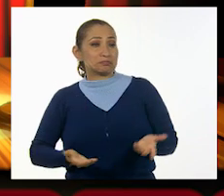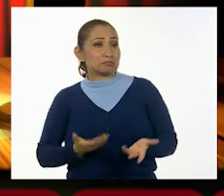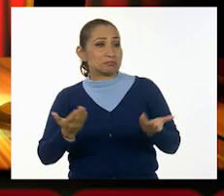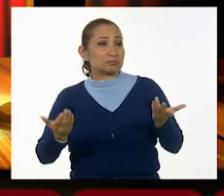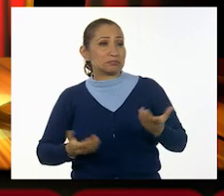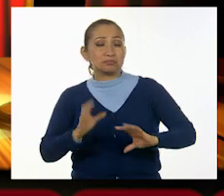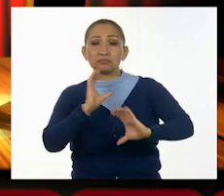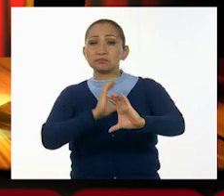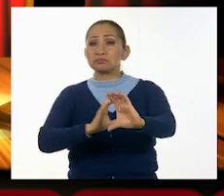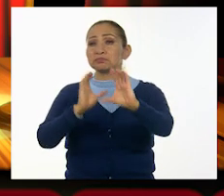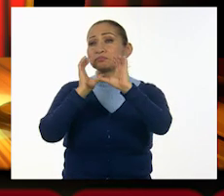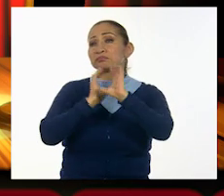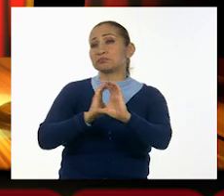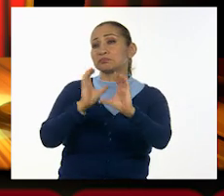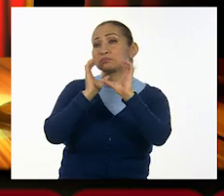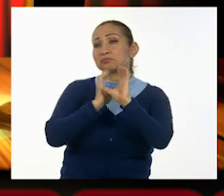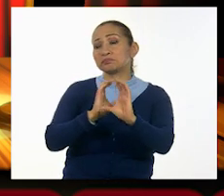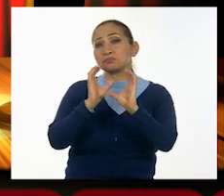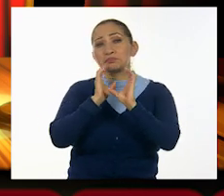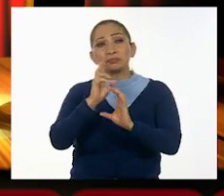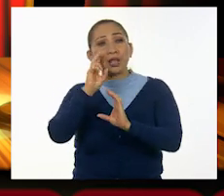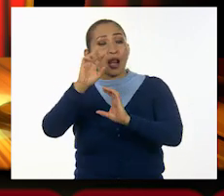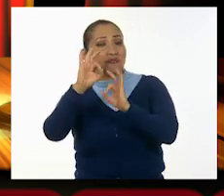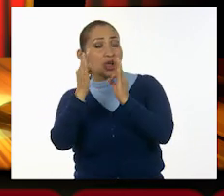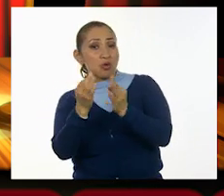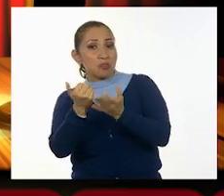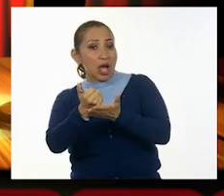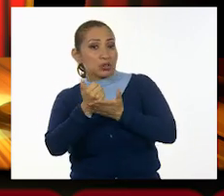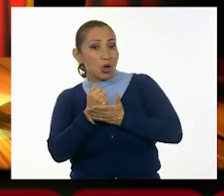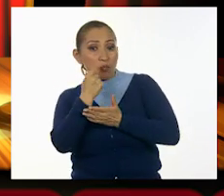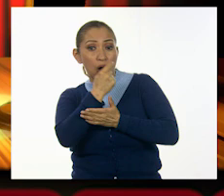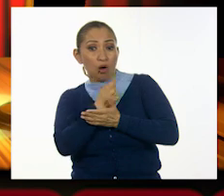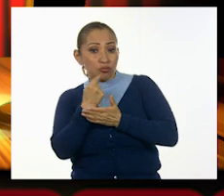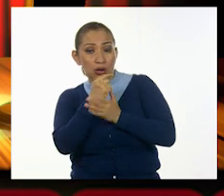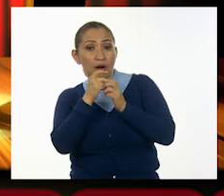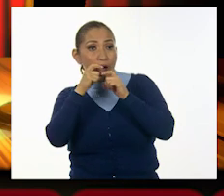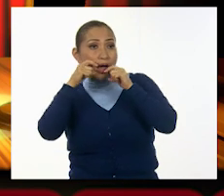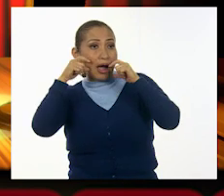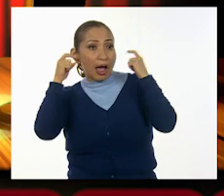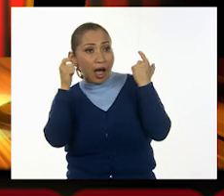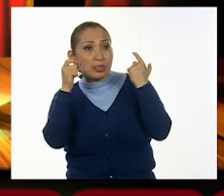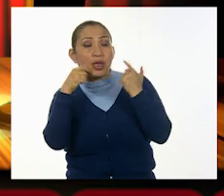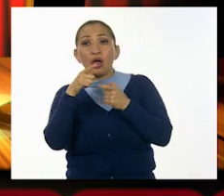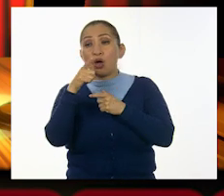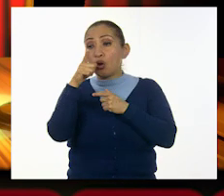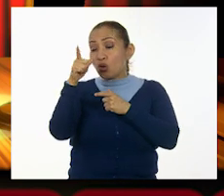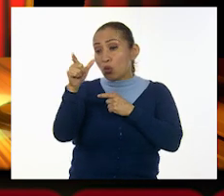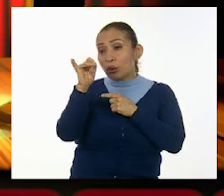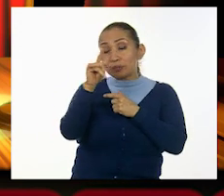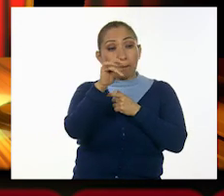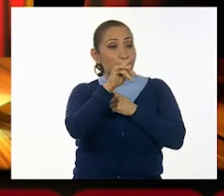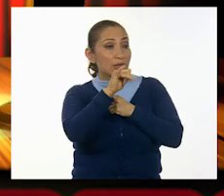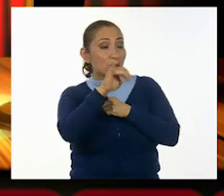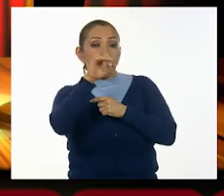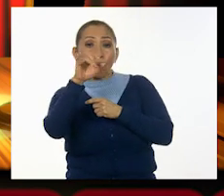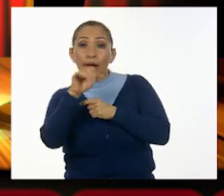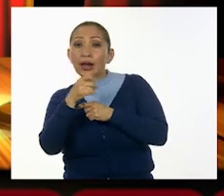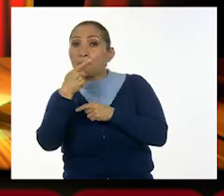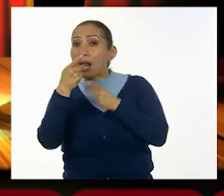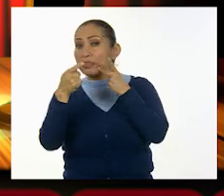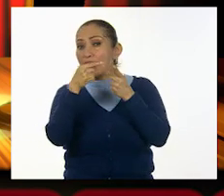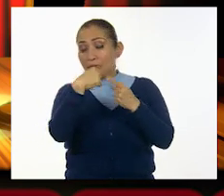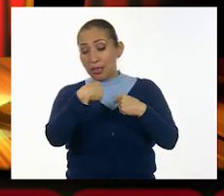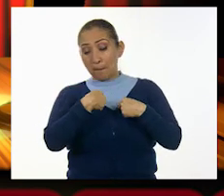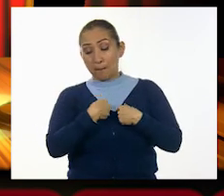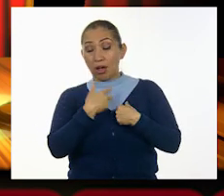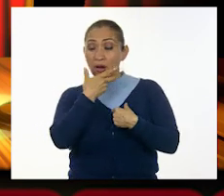parezco Leguizamo, mi nariz es puntiaguda, la figura no me ayuda y mi boca es un buzón. Si charlo con Luis, con Pedro, con Juan, hablando de